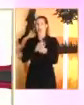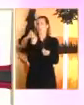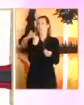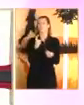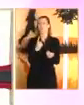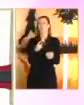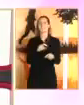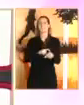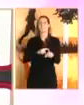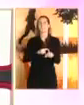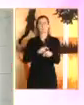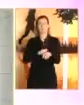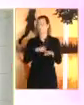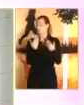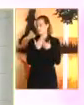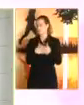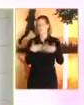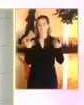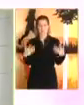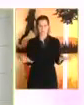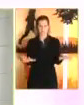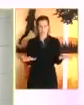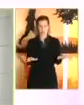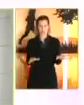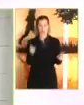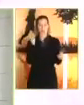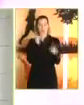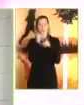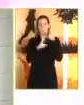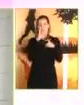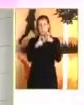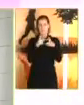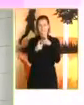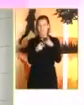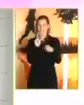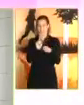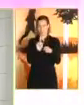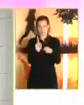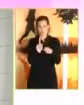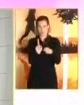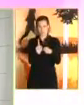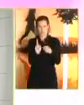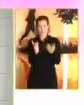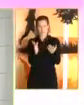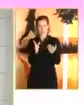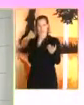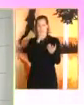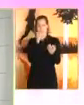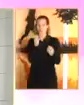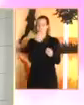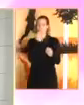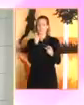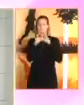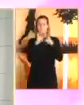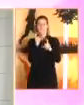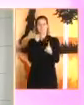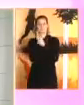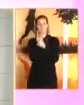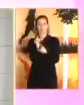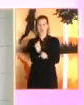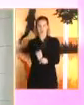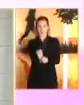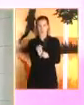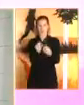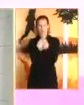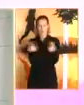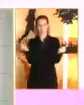en la cocina, líquido, con tal de que no tenga componentes antibacterianos, porque lo que hace es destrozar lo que realmente queremos extraer, pues no hay ningún problema. Entonces lo primero que